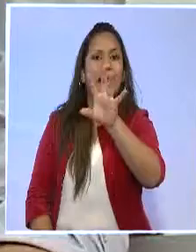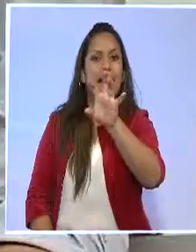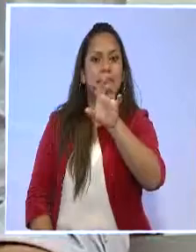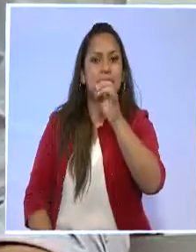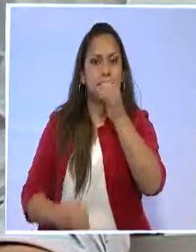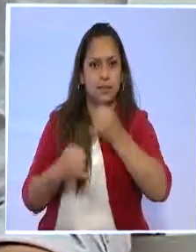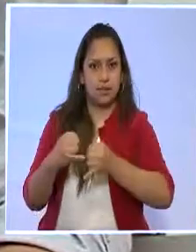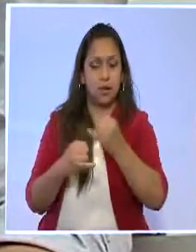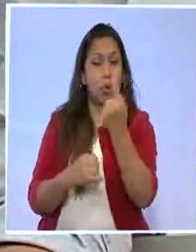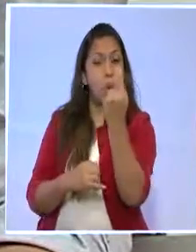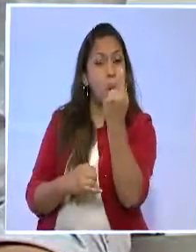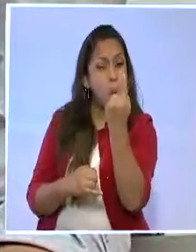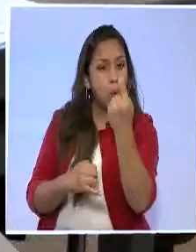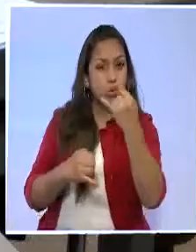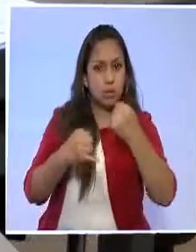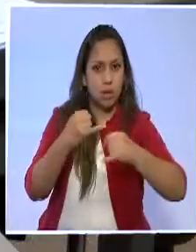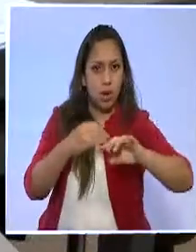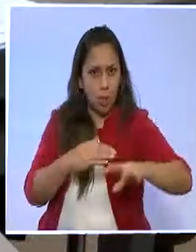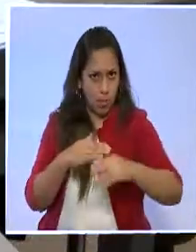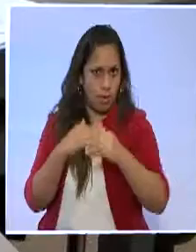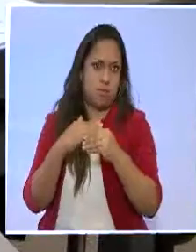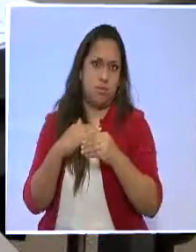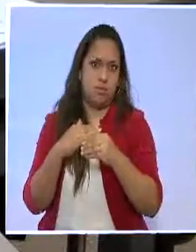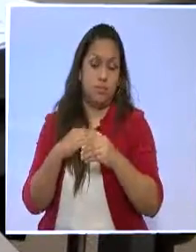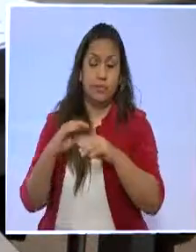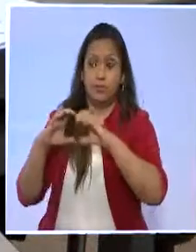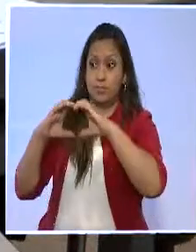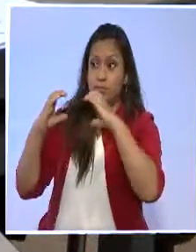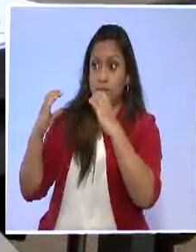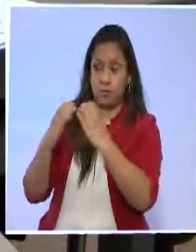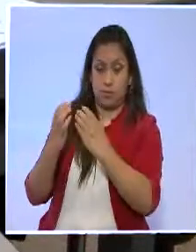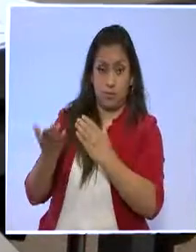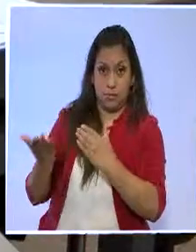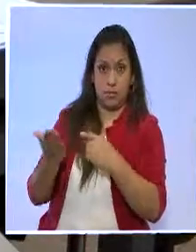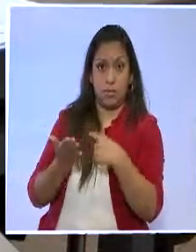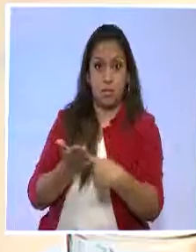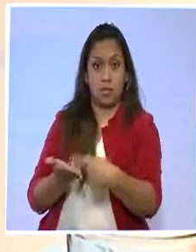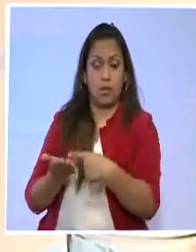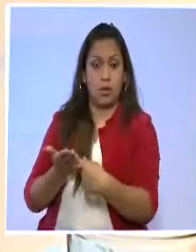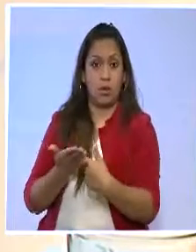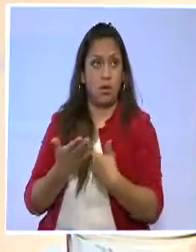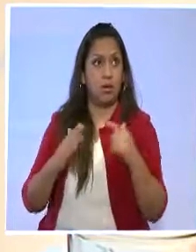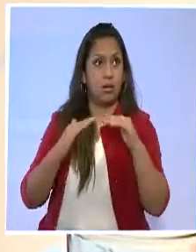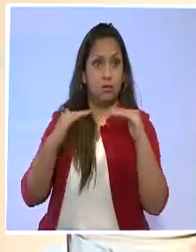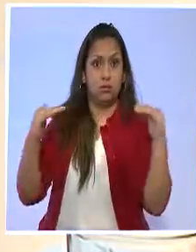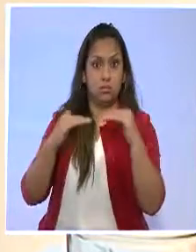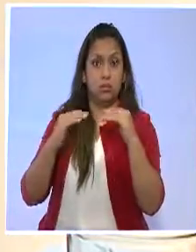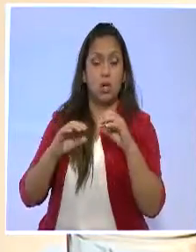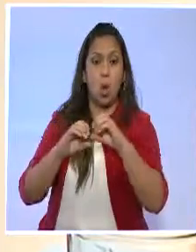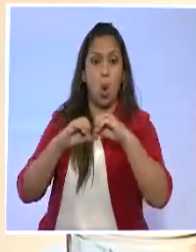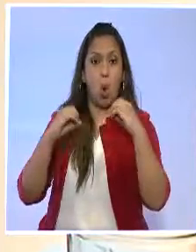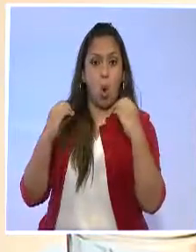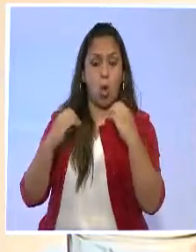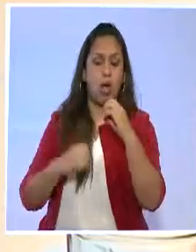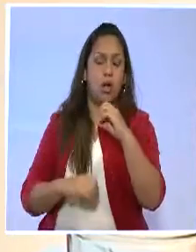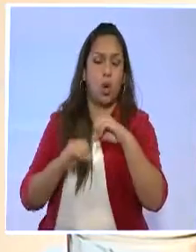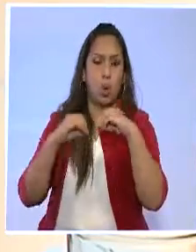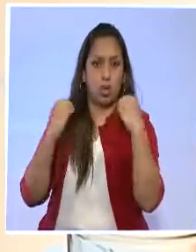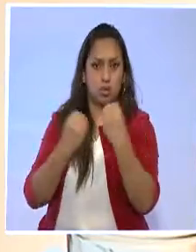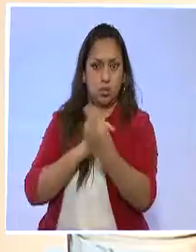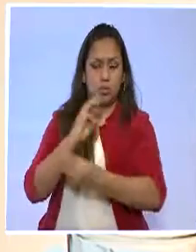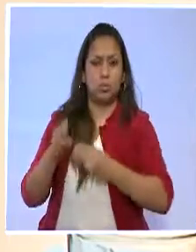ahora yo veo muy saludable que la comisión haya debatido sobre los estándares de la organización mundial de salud y han